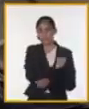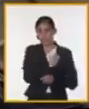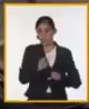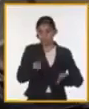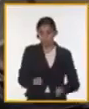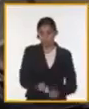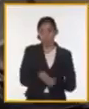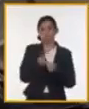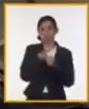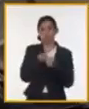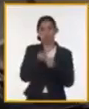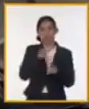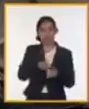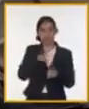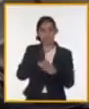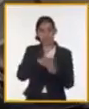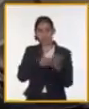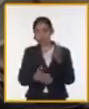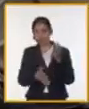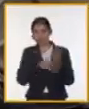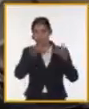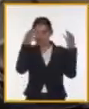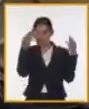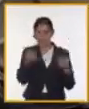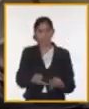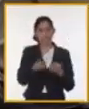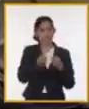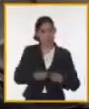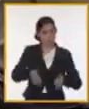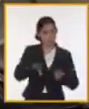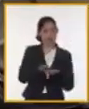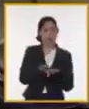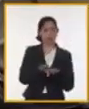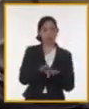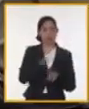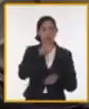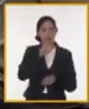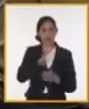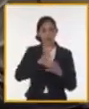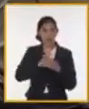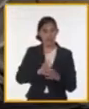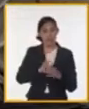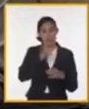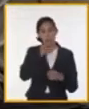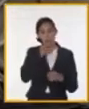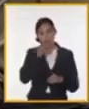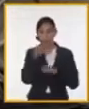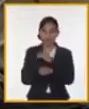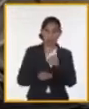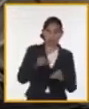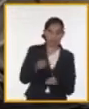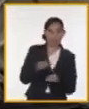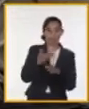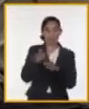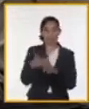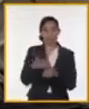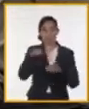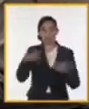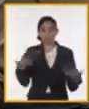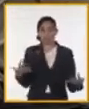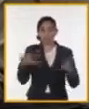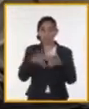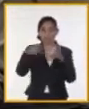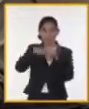tiempo real y la alerta oportuna de esas situaciones que puedan derivar en contingencias. Y en esa relación entre efectividad,